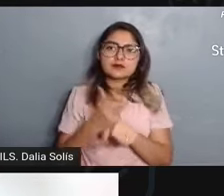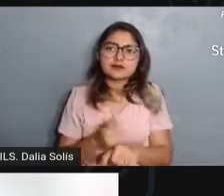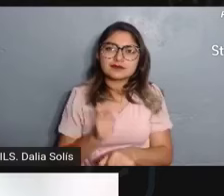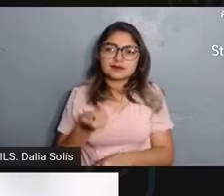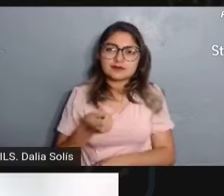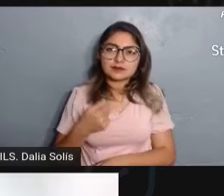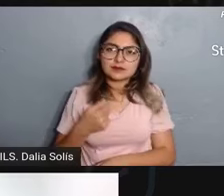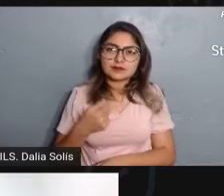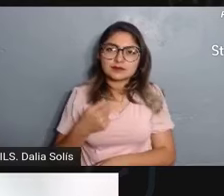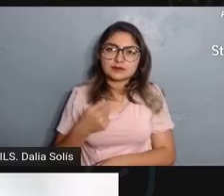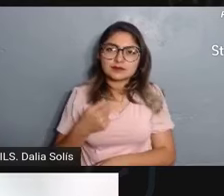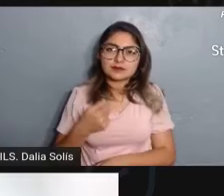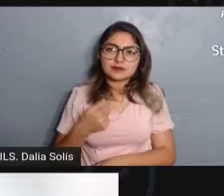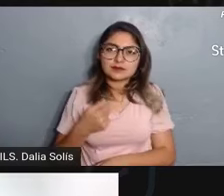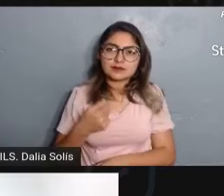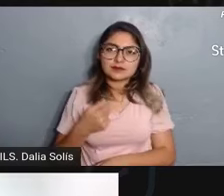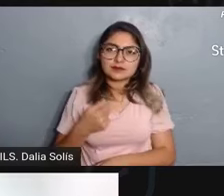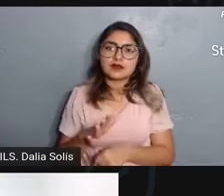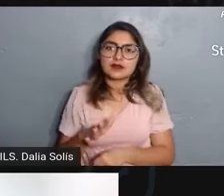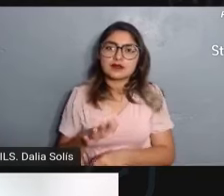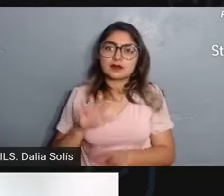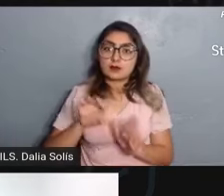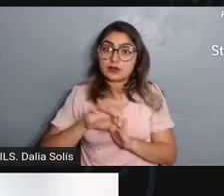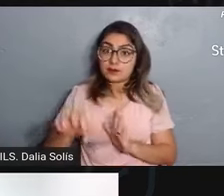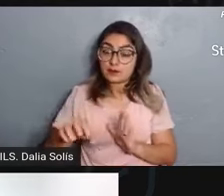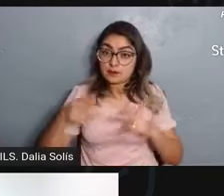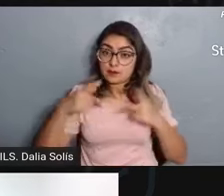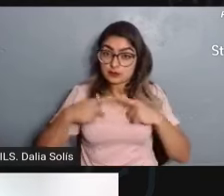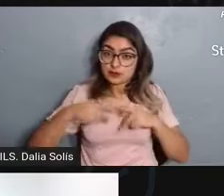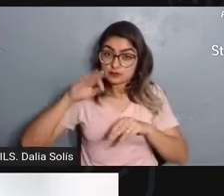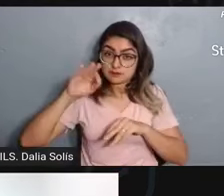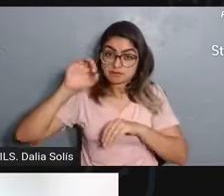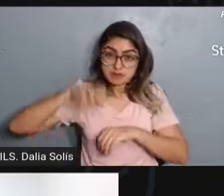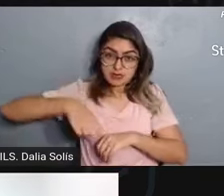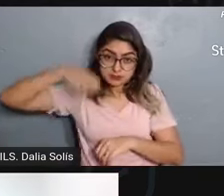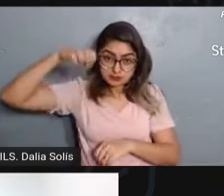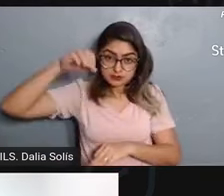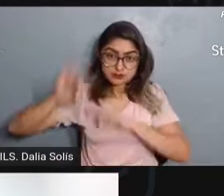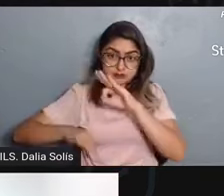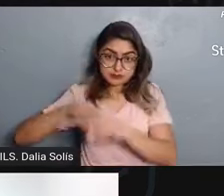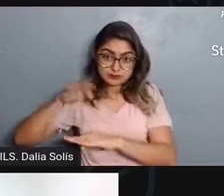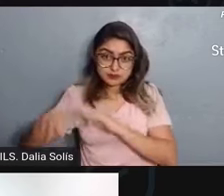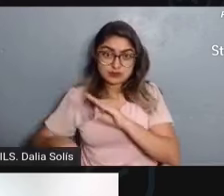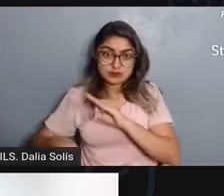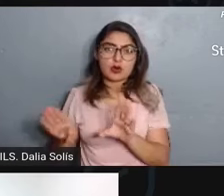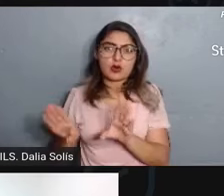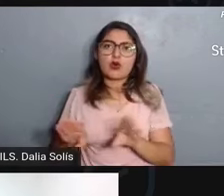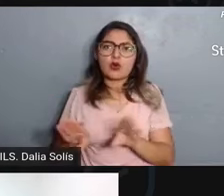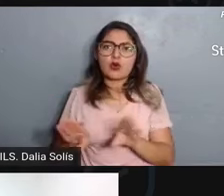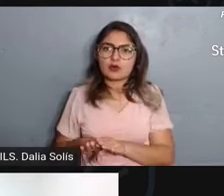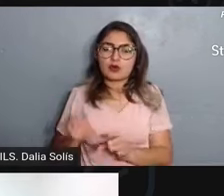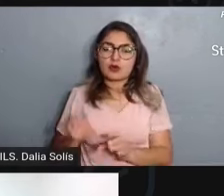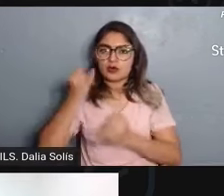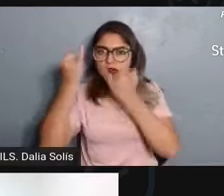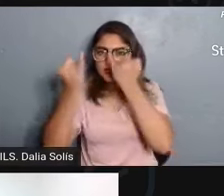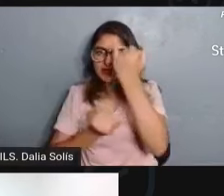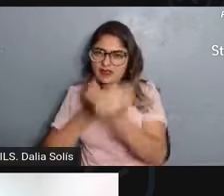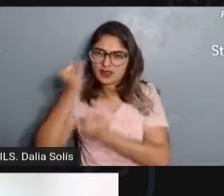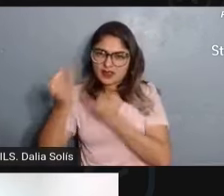les hacen a las personas mayores? ¿Cómo los estigmatizan con temas tan diversos como la jubilación,